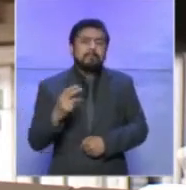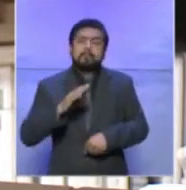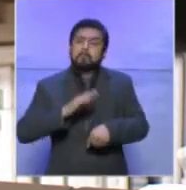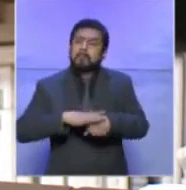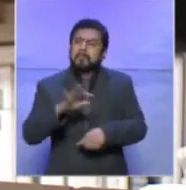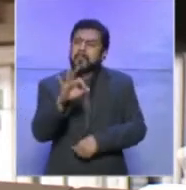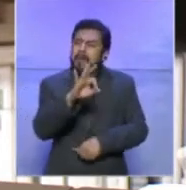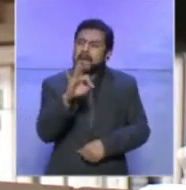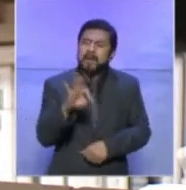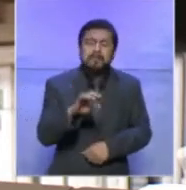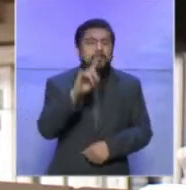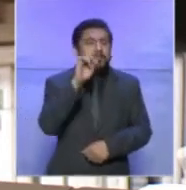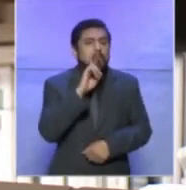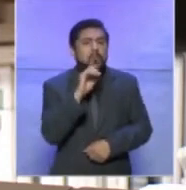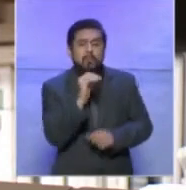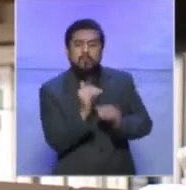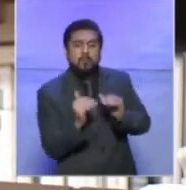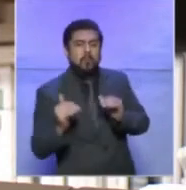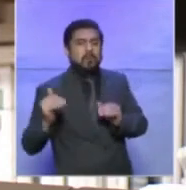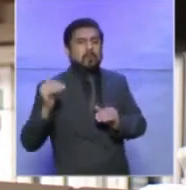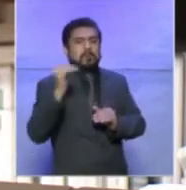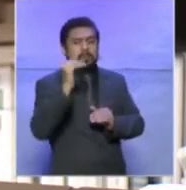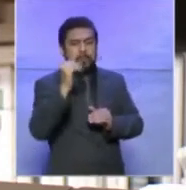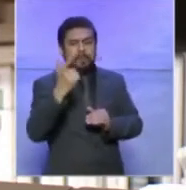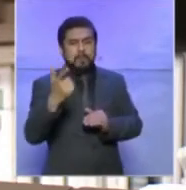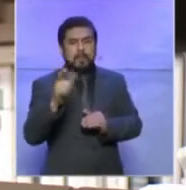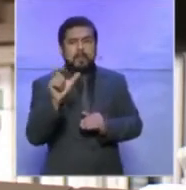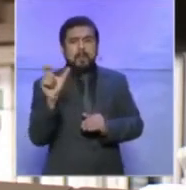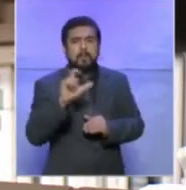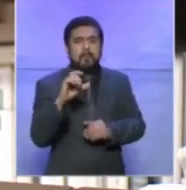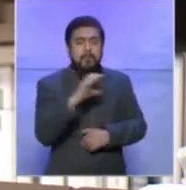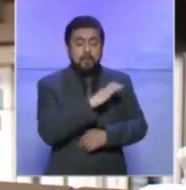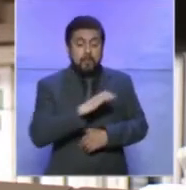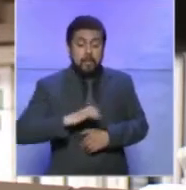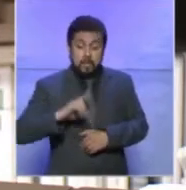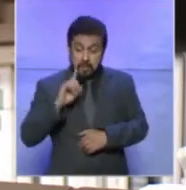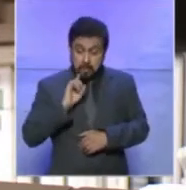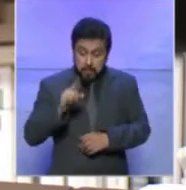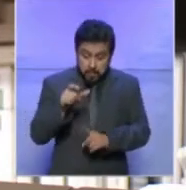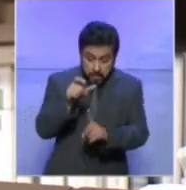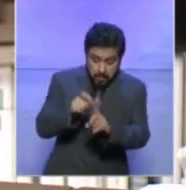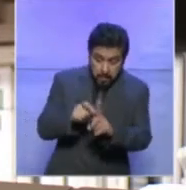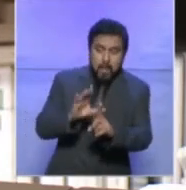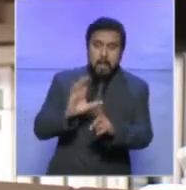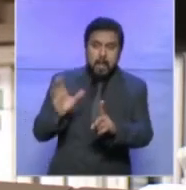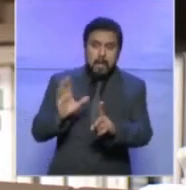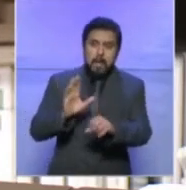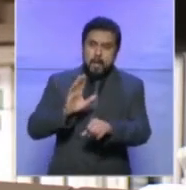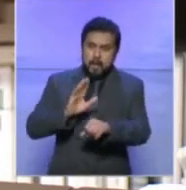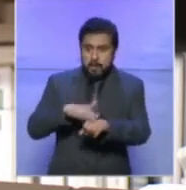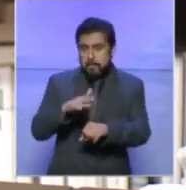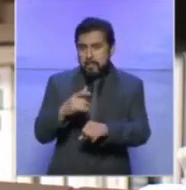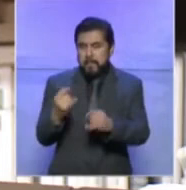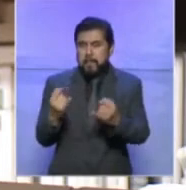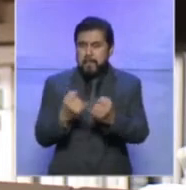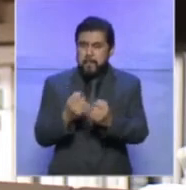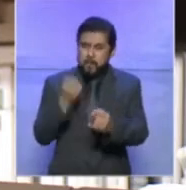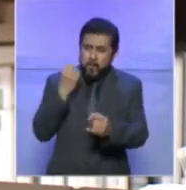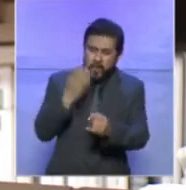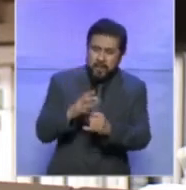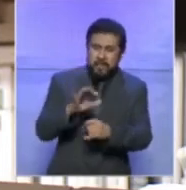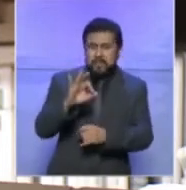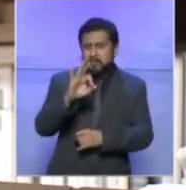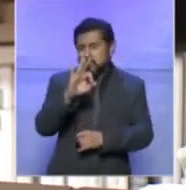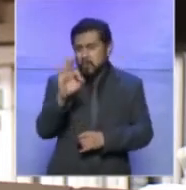proporción de acceso a las prerrogativas por parte de las candidaturas de mujeres para que den un porcentaje igualitario respecto de las